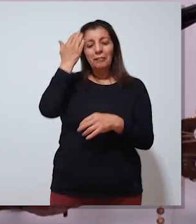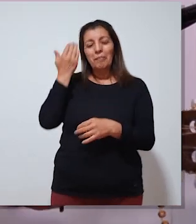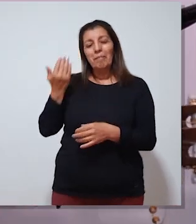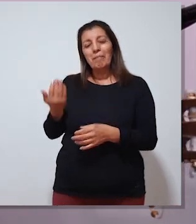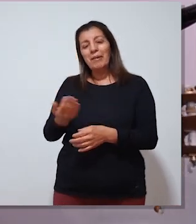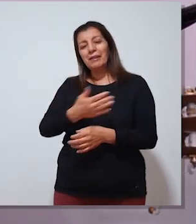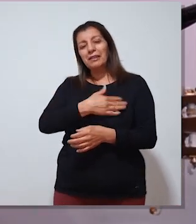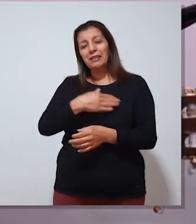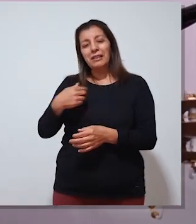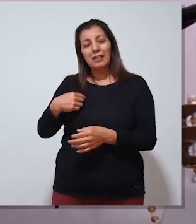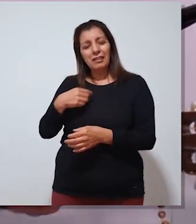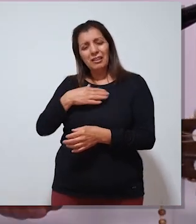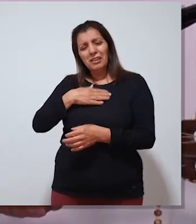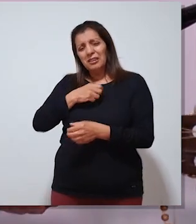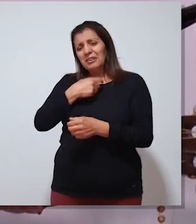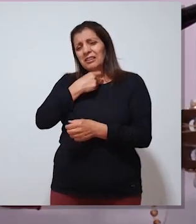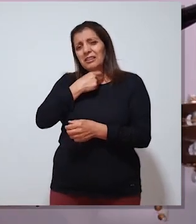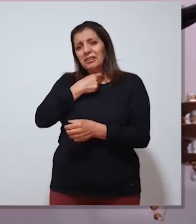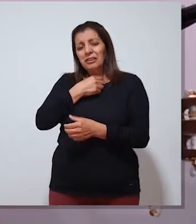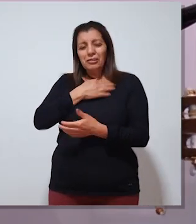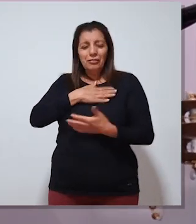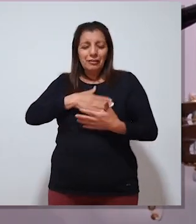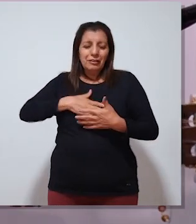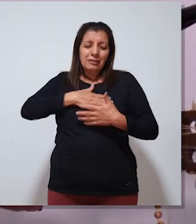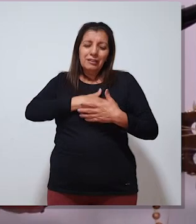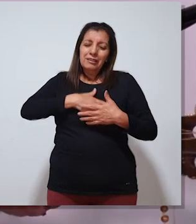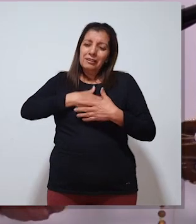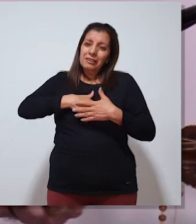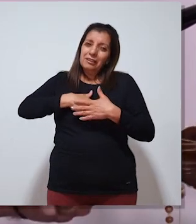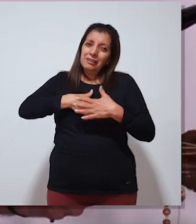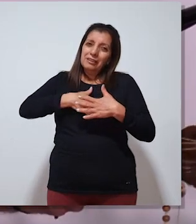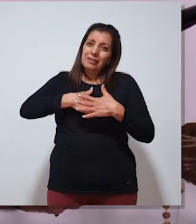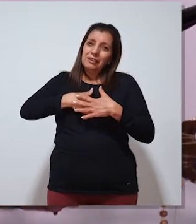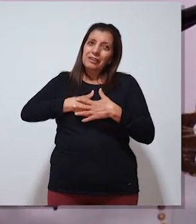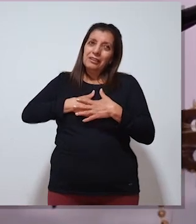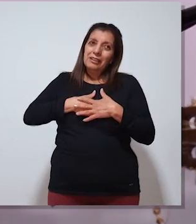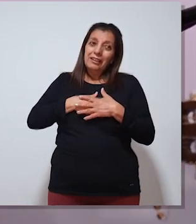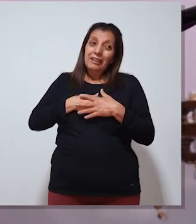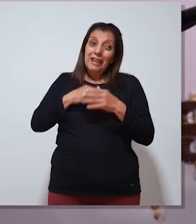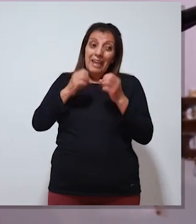Sentirte entre tantos milagros que cuentan de ti,